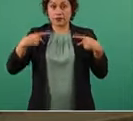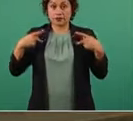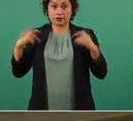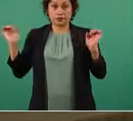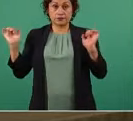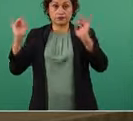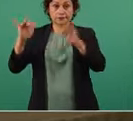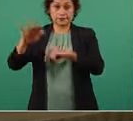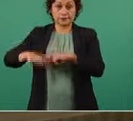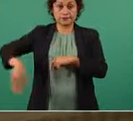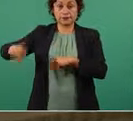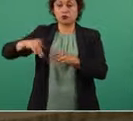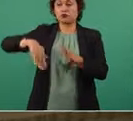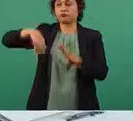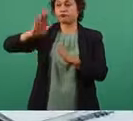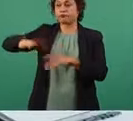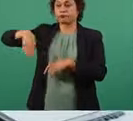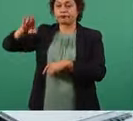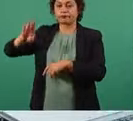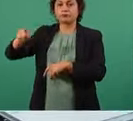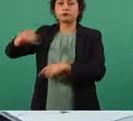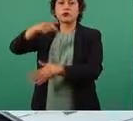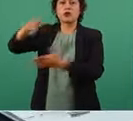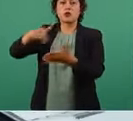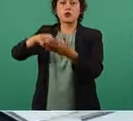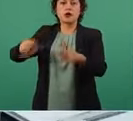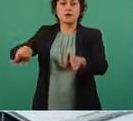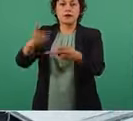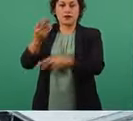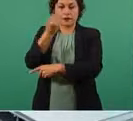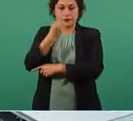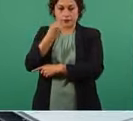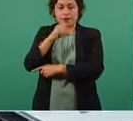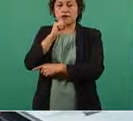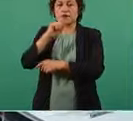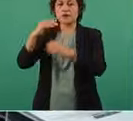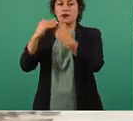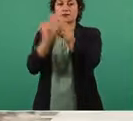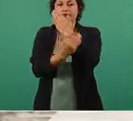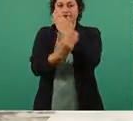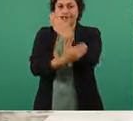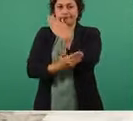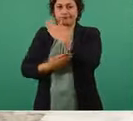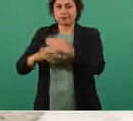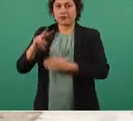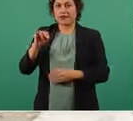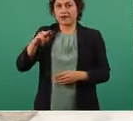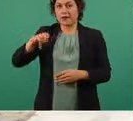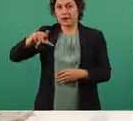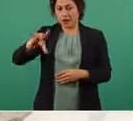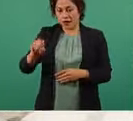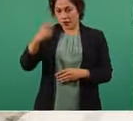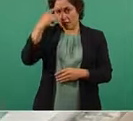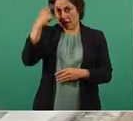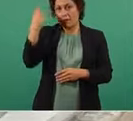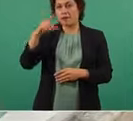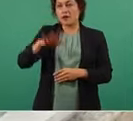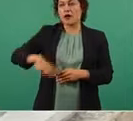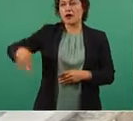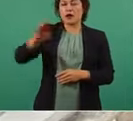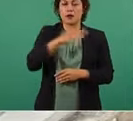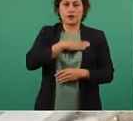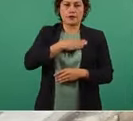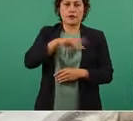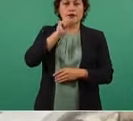en la fachada del edificio de alimentos, aplanado rústico y fino en muros de mampostería, tendido de instalaciones sanitarias y trabajos